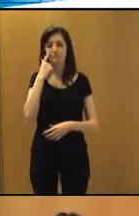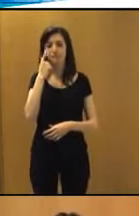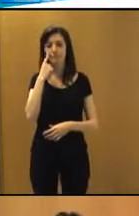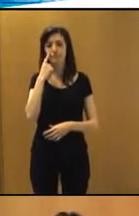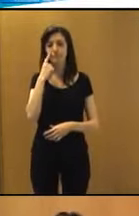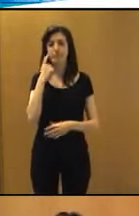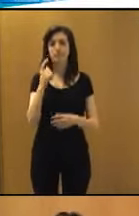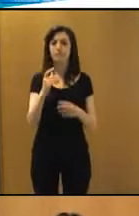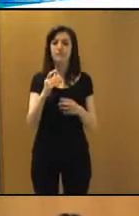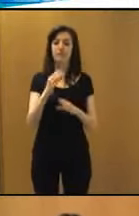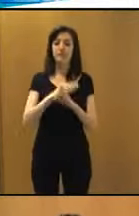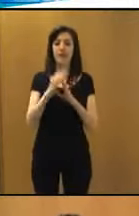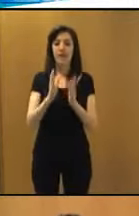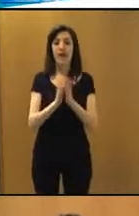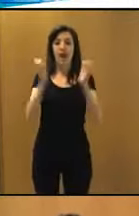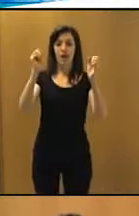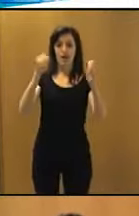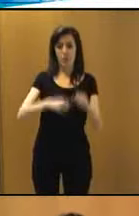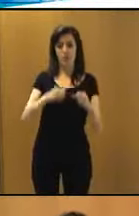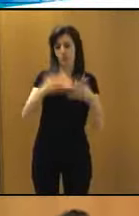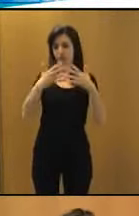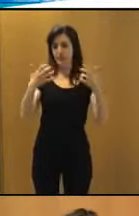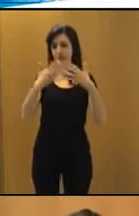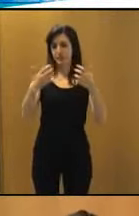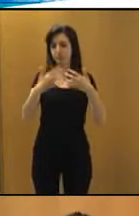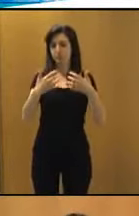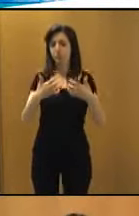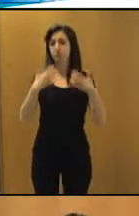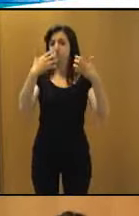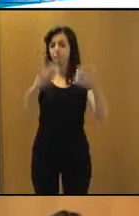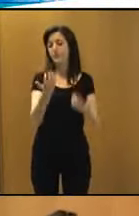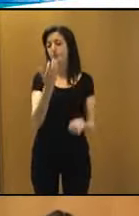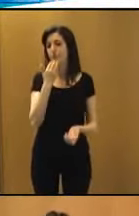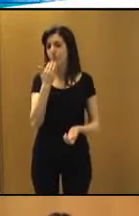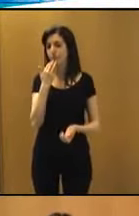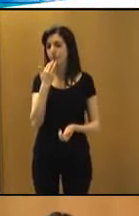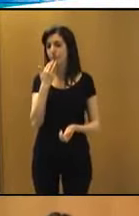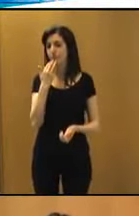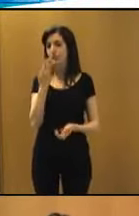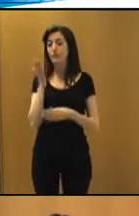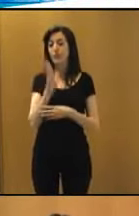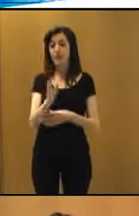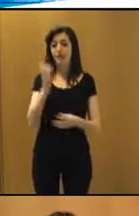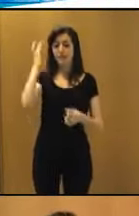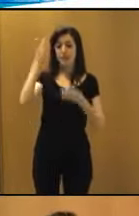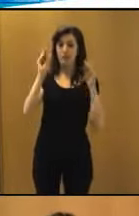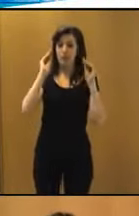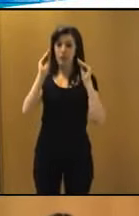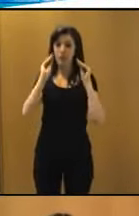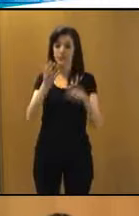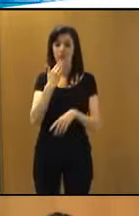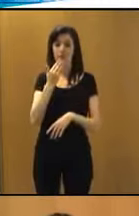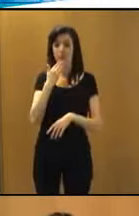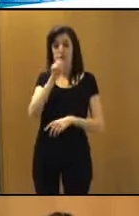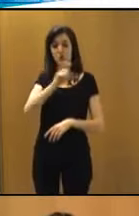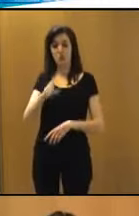Después sondeamos el grado de acuerdo con una serie de afirmaciones que les planteábamos y era, por ejemplo, la oferta de actividades o